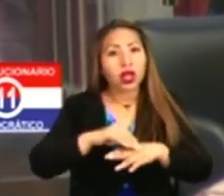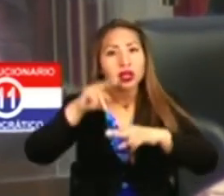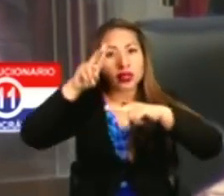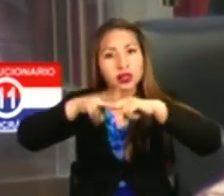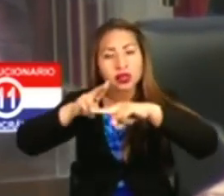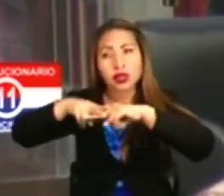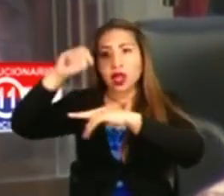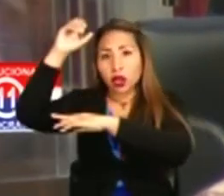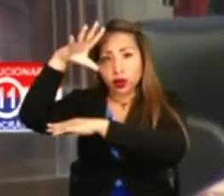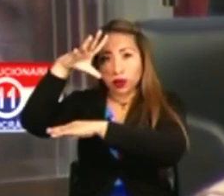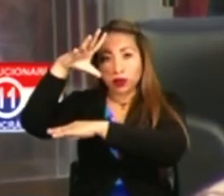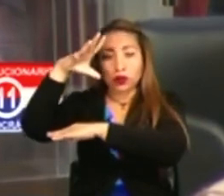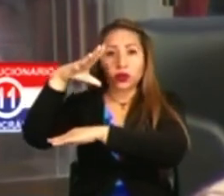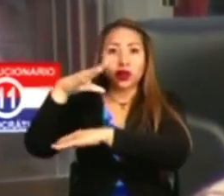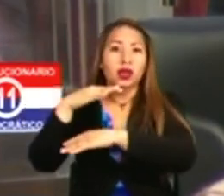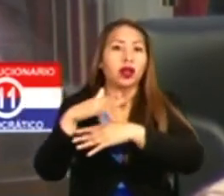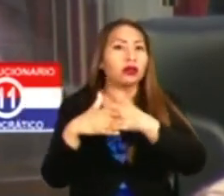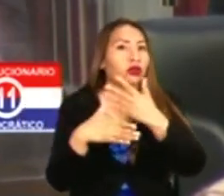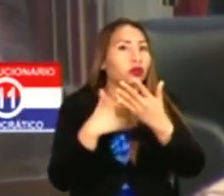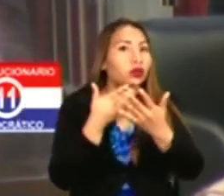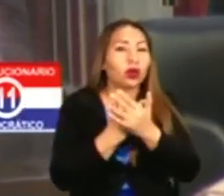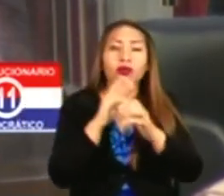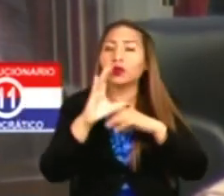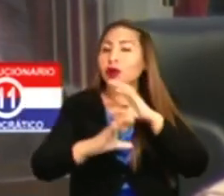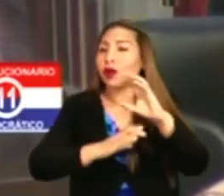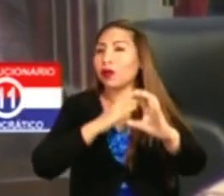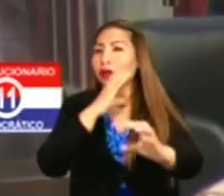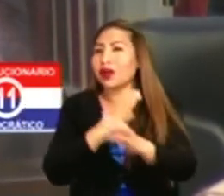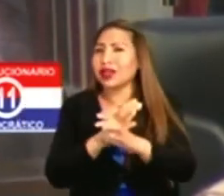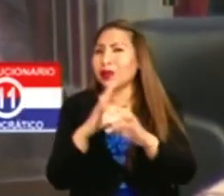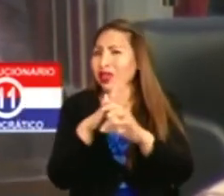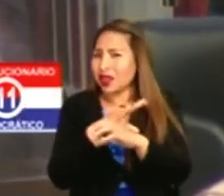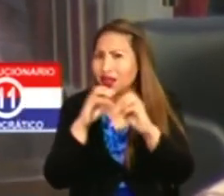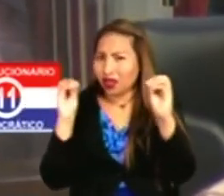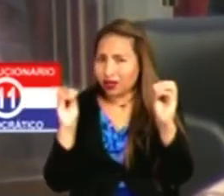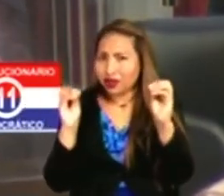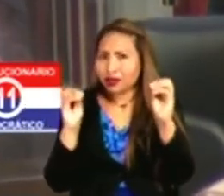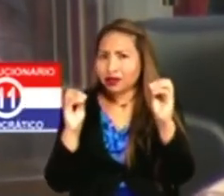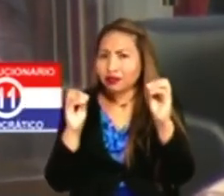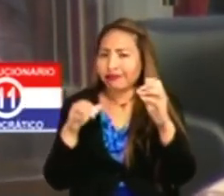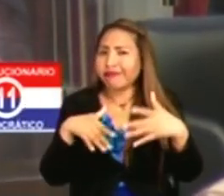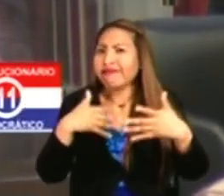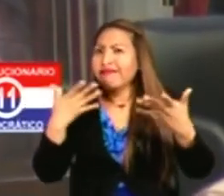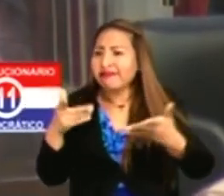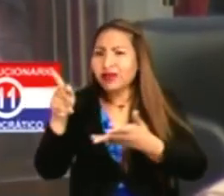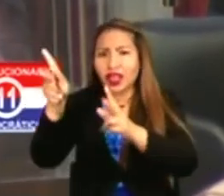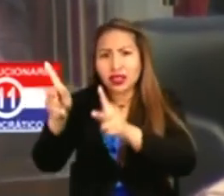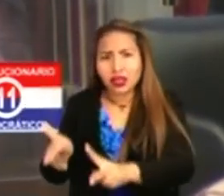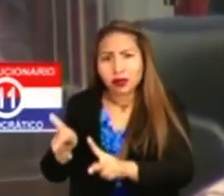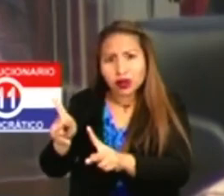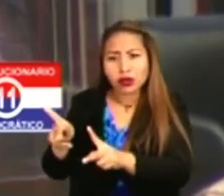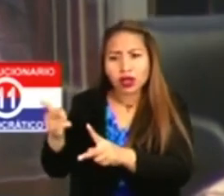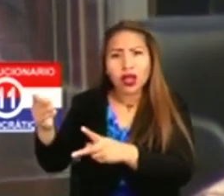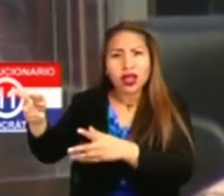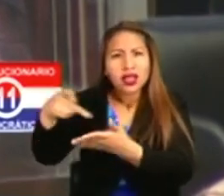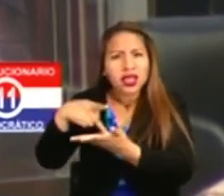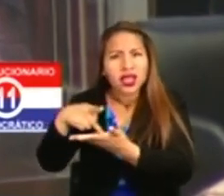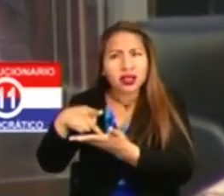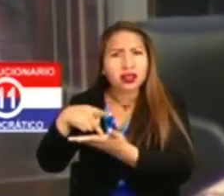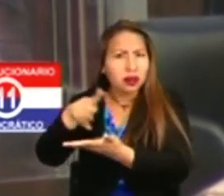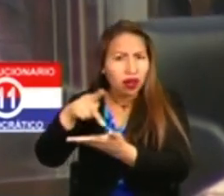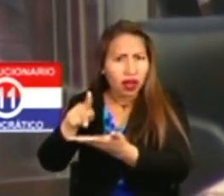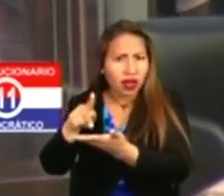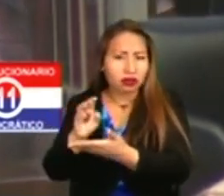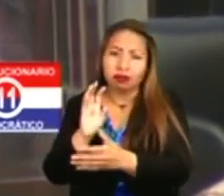completamente gratis. ¿Y qué se le cobra a esos pasajeros en tránsito? Nada. ¿Qué se le cobra a los extranjeros